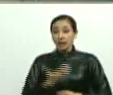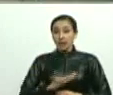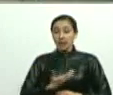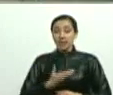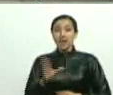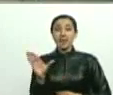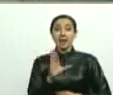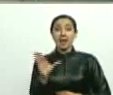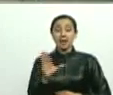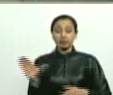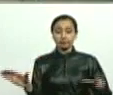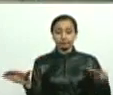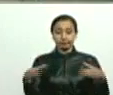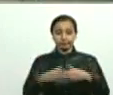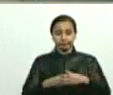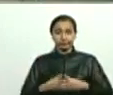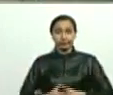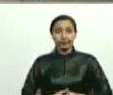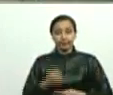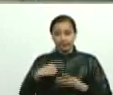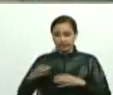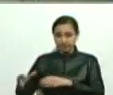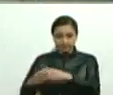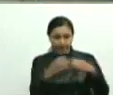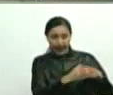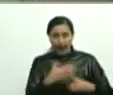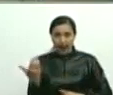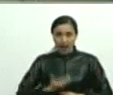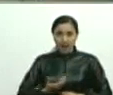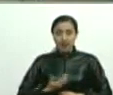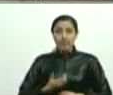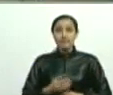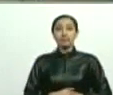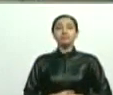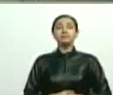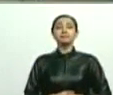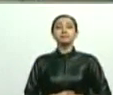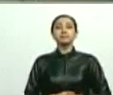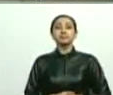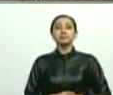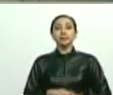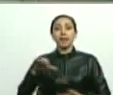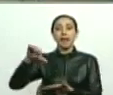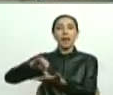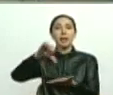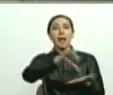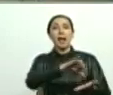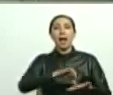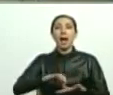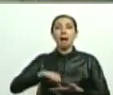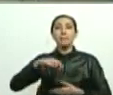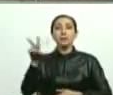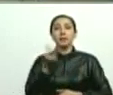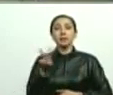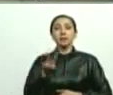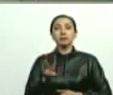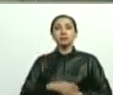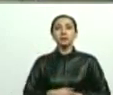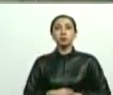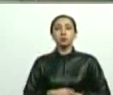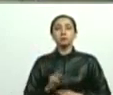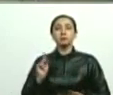Caracas y de las alcaldías de las capitales de los estados del país,